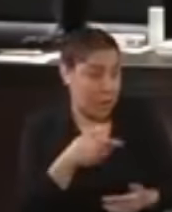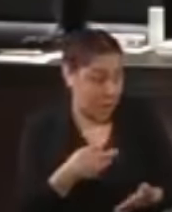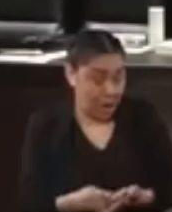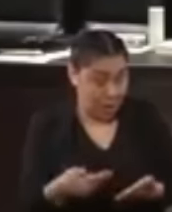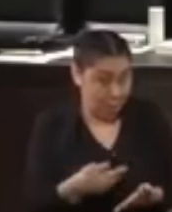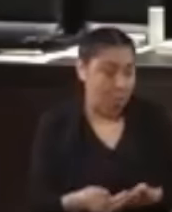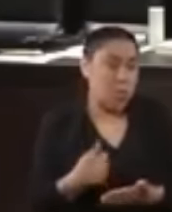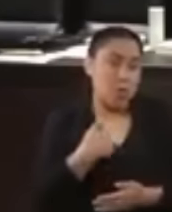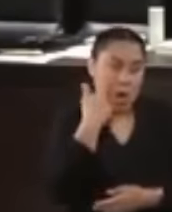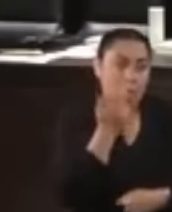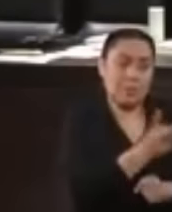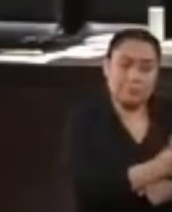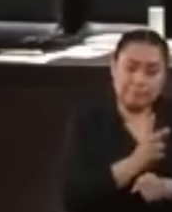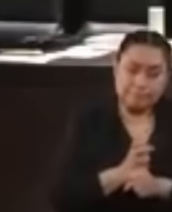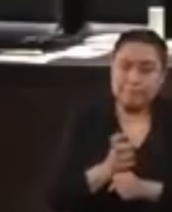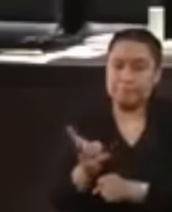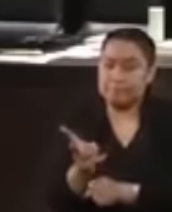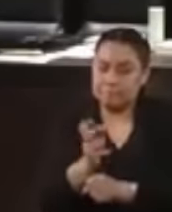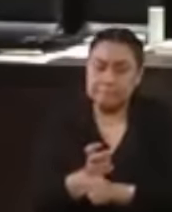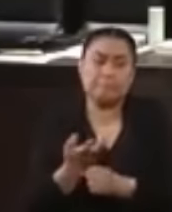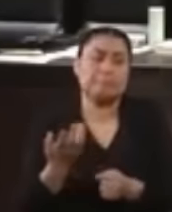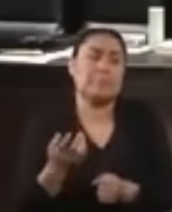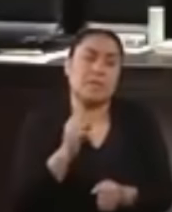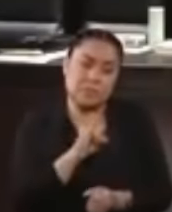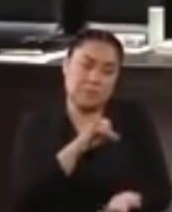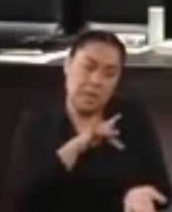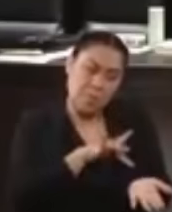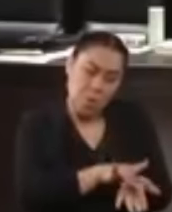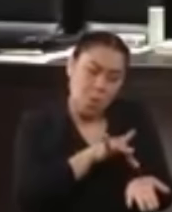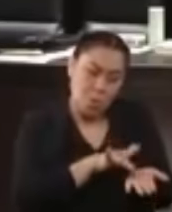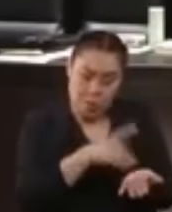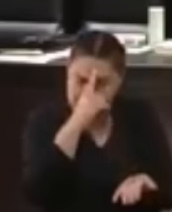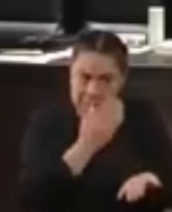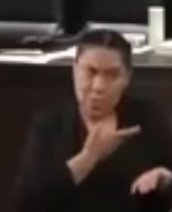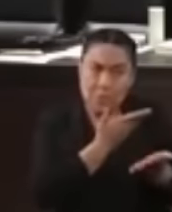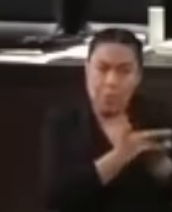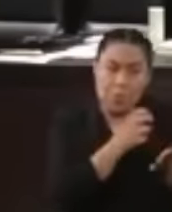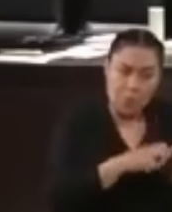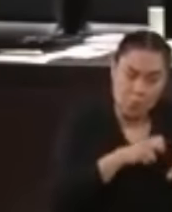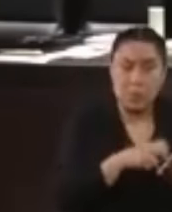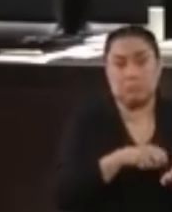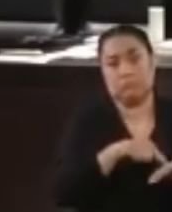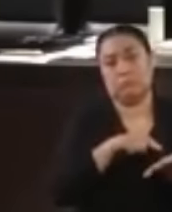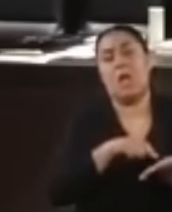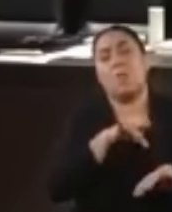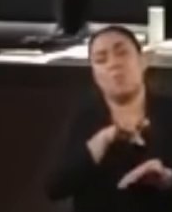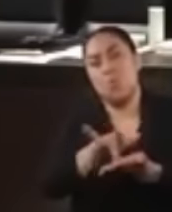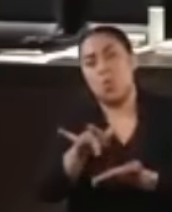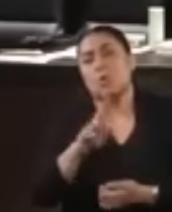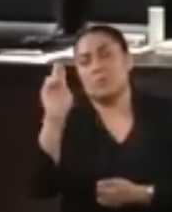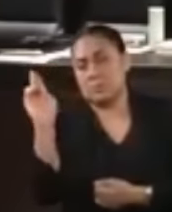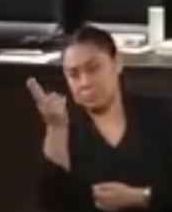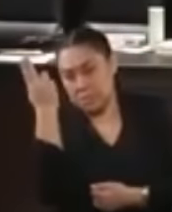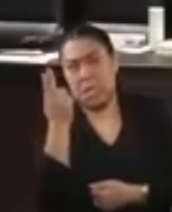los invitamos a que apoyen esta reserva porque además apoya educación superior, educación